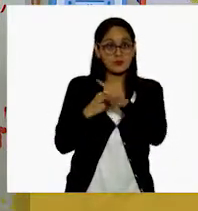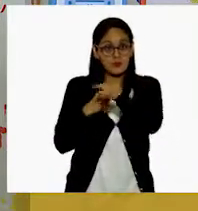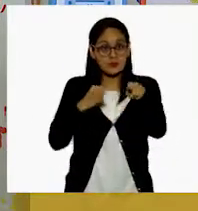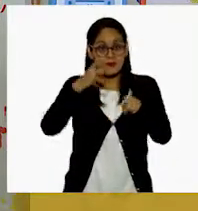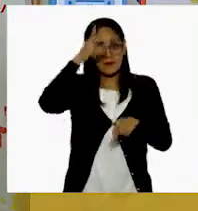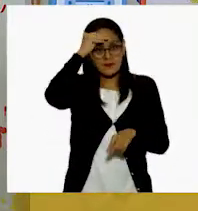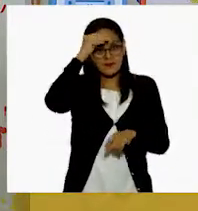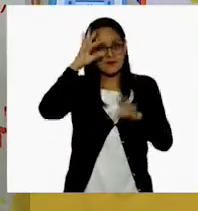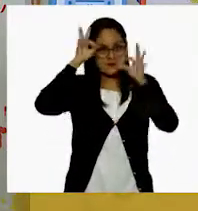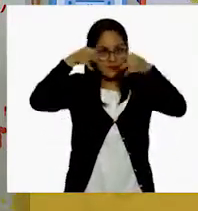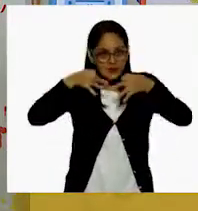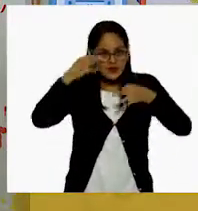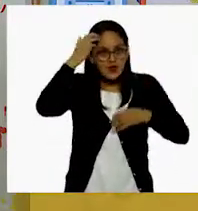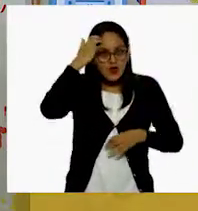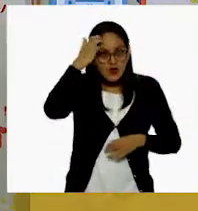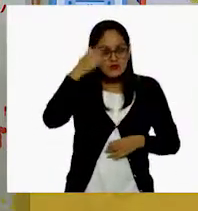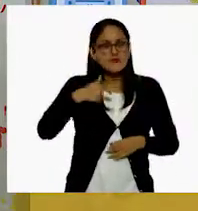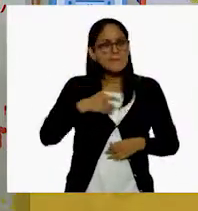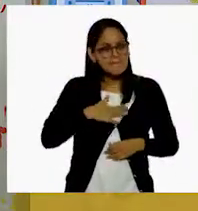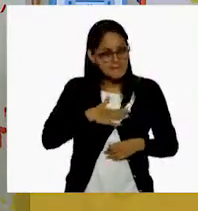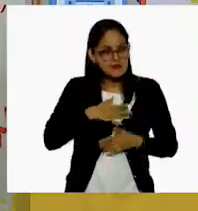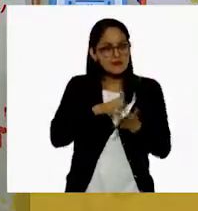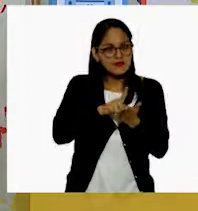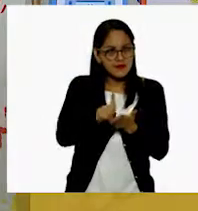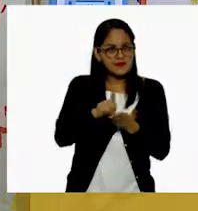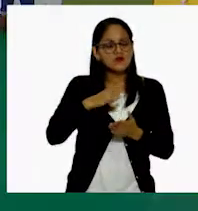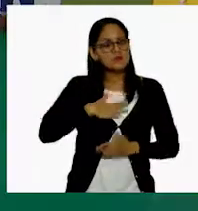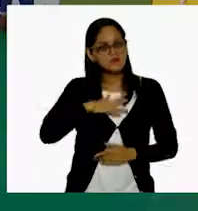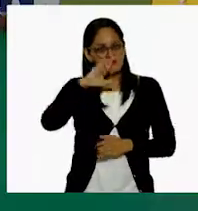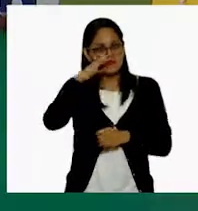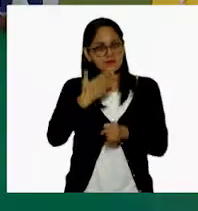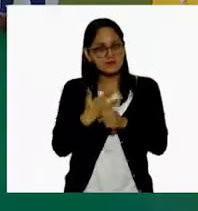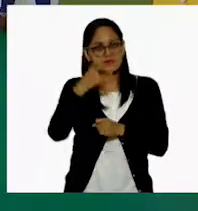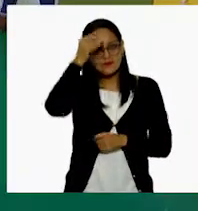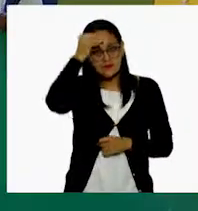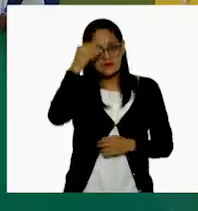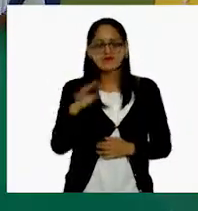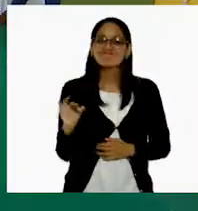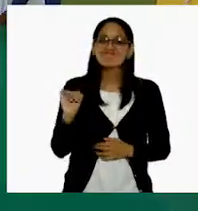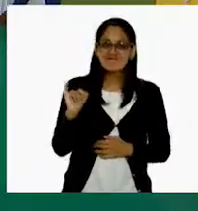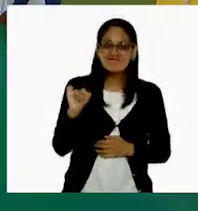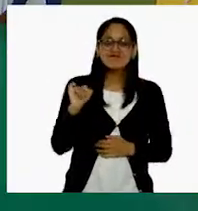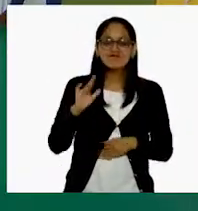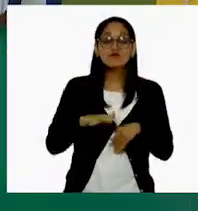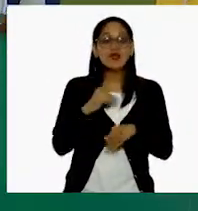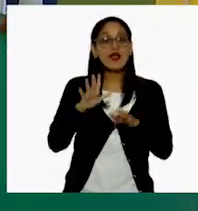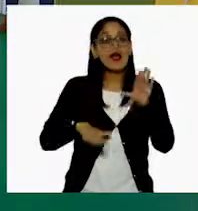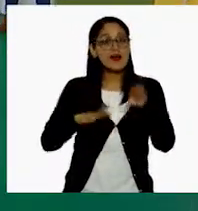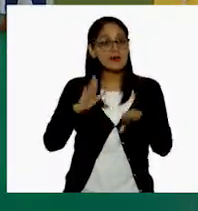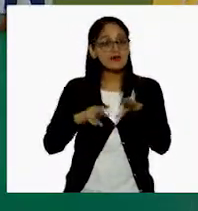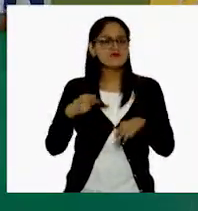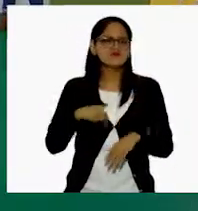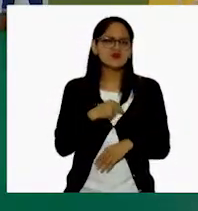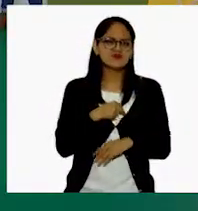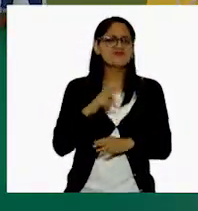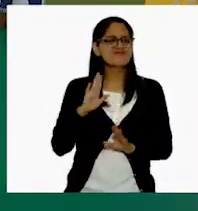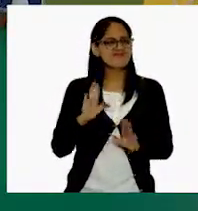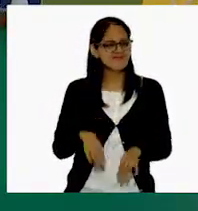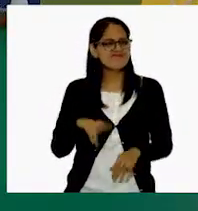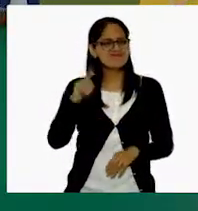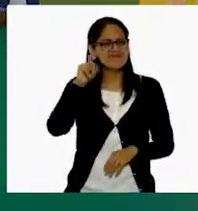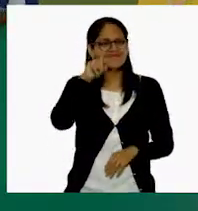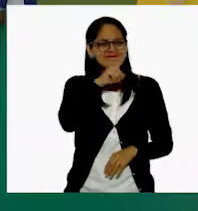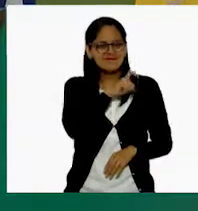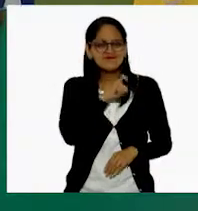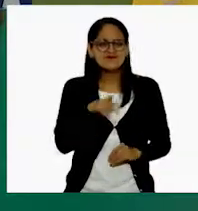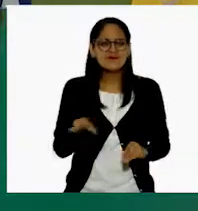saber cuáles son tus derechos y responsabilidades. Ay, sí, porque muchas veces pues nos cuesta